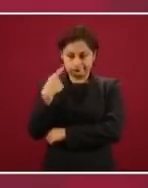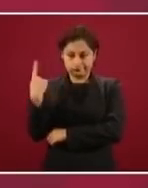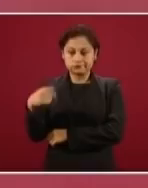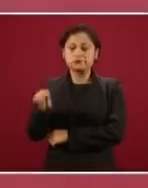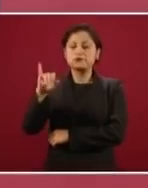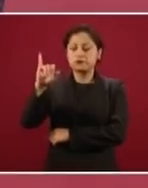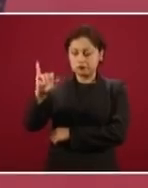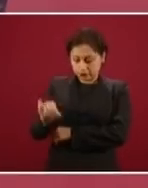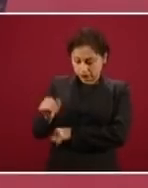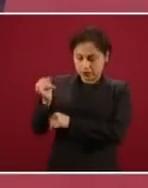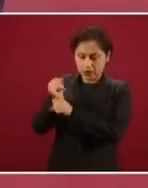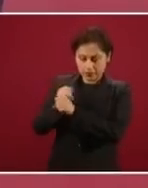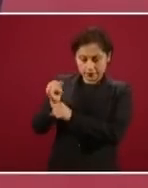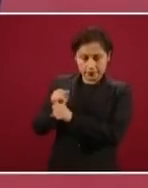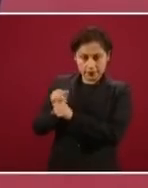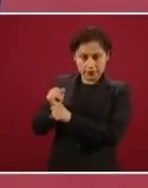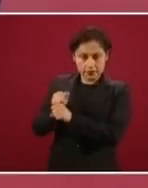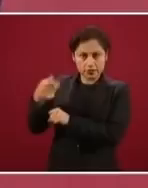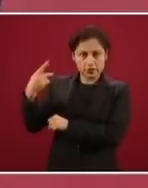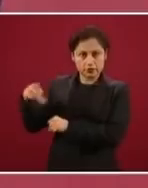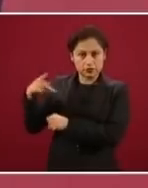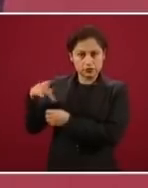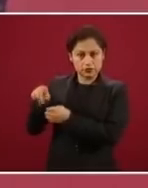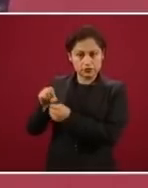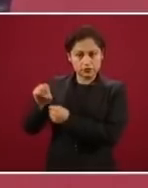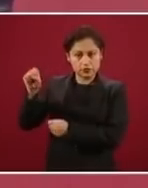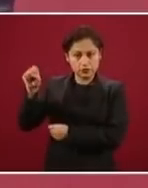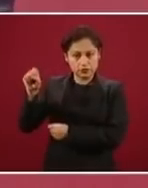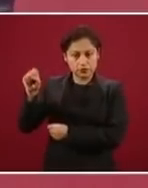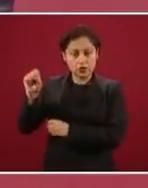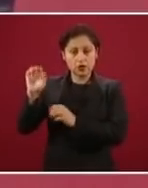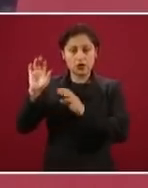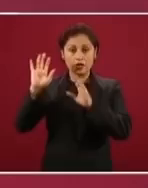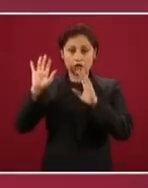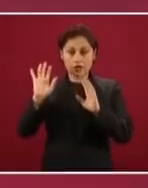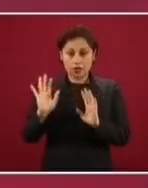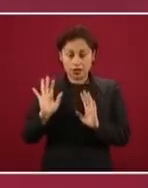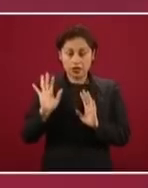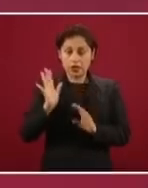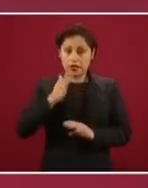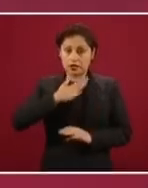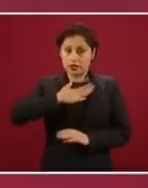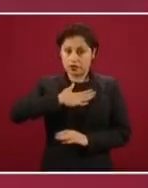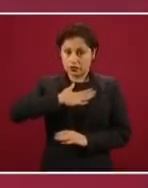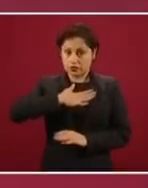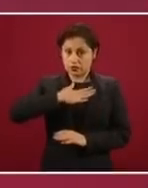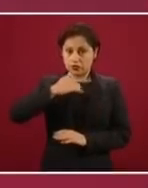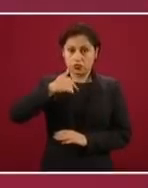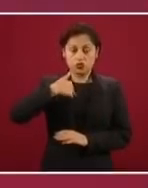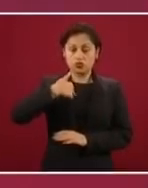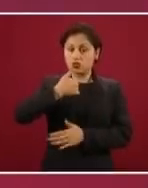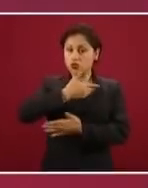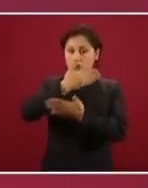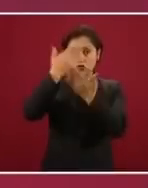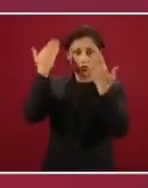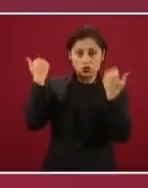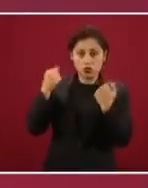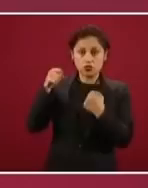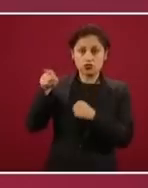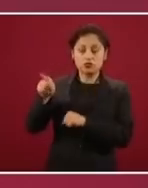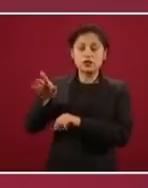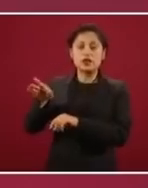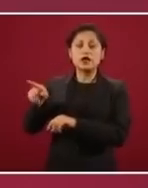hay una investigación que yo sepa en contra de el ex-presidente